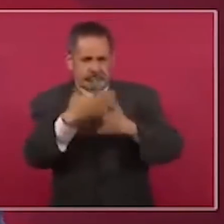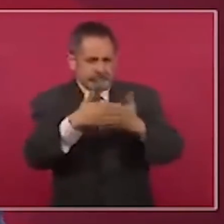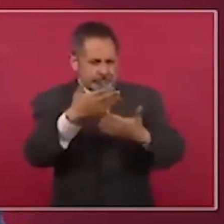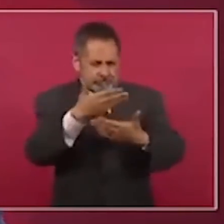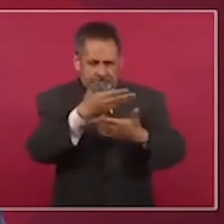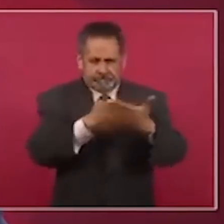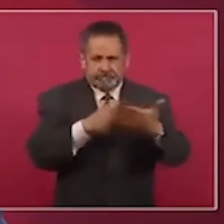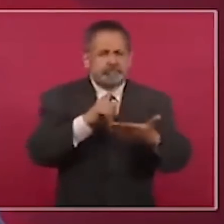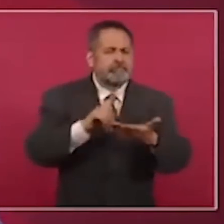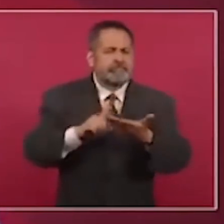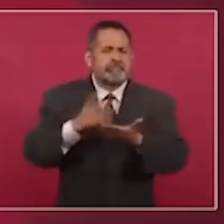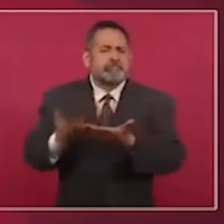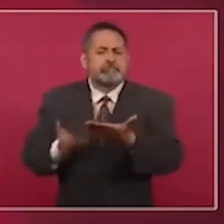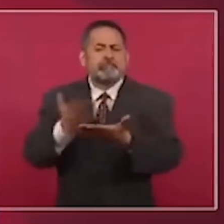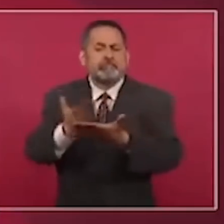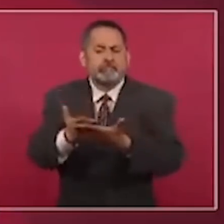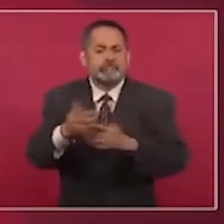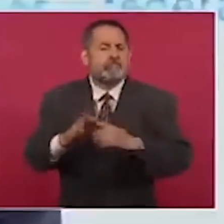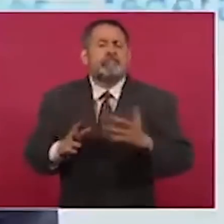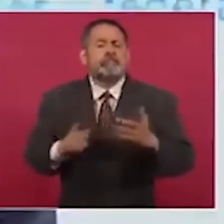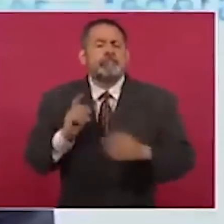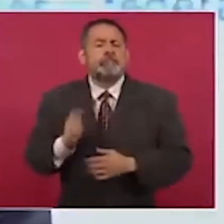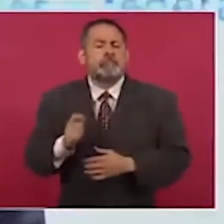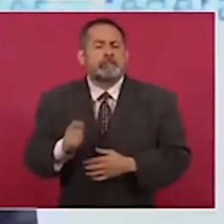propuesta, hay